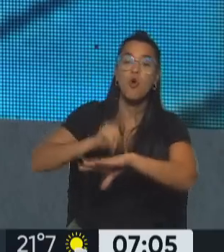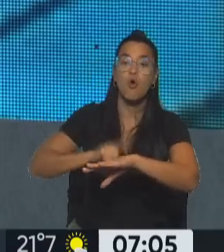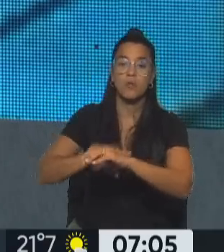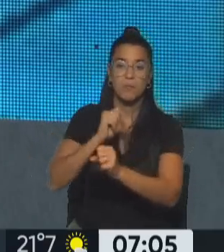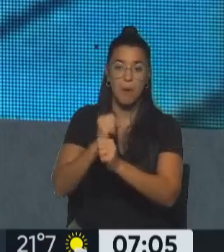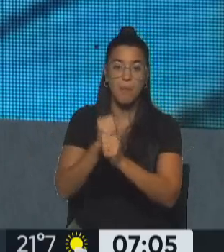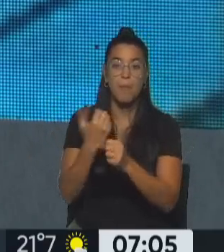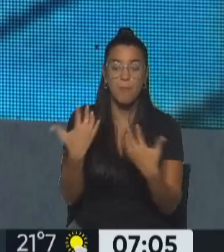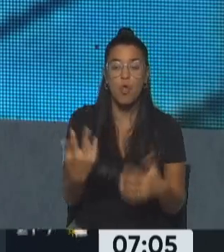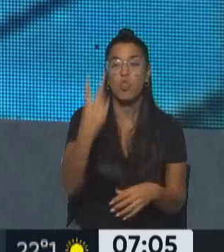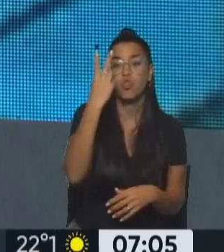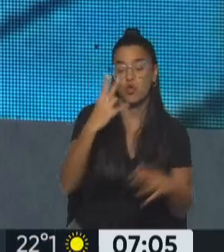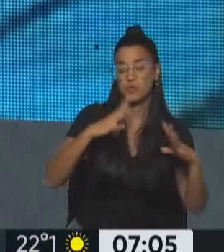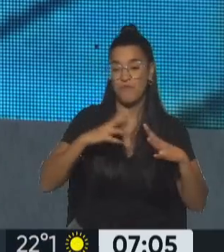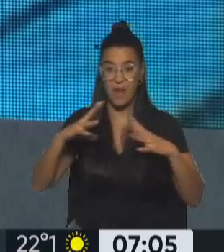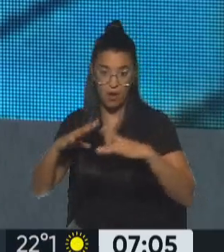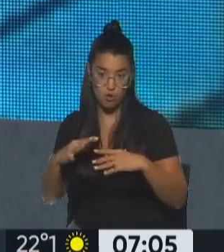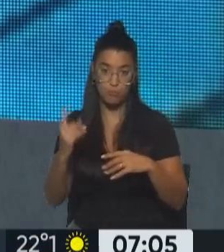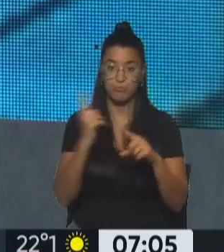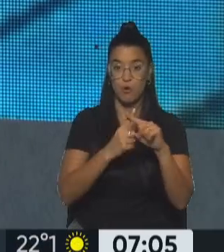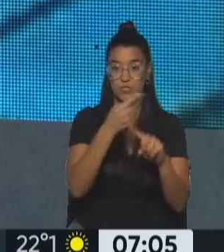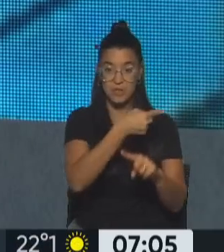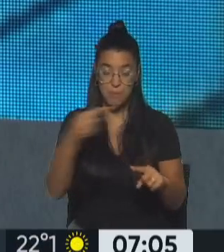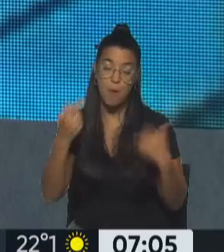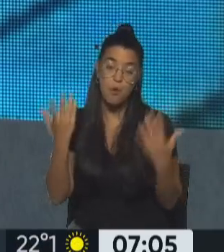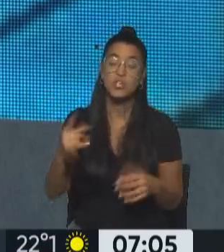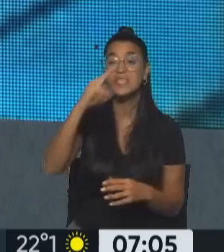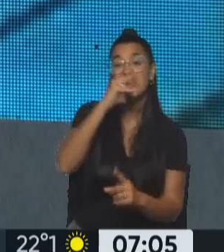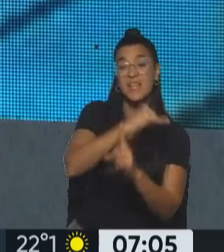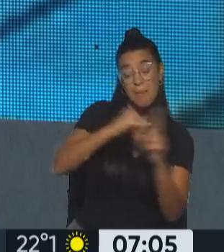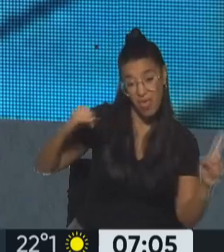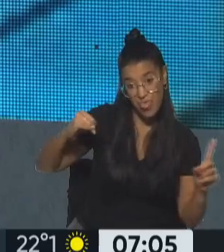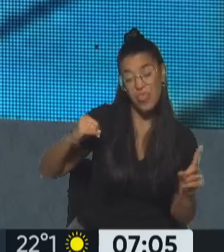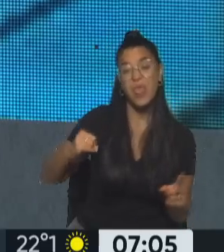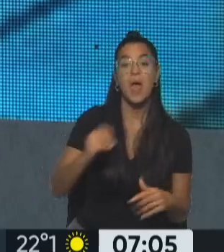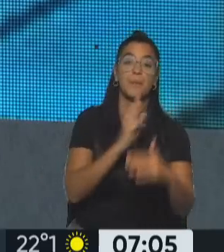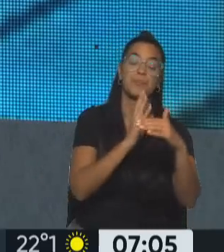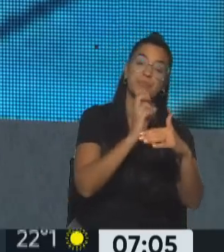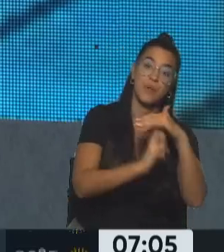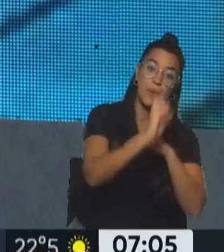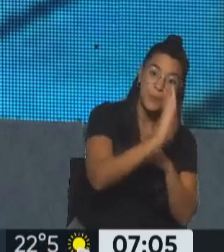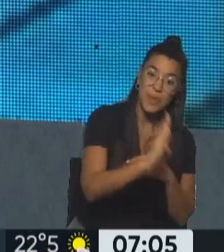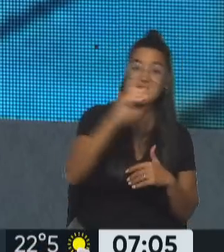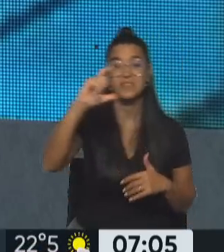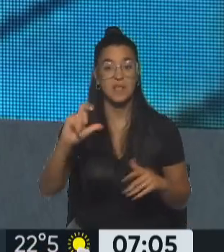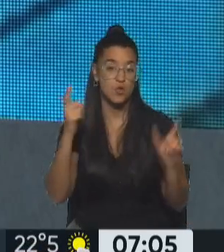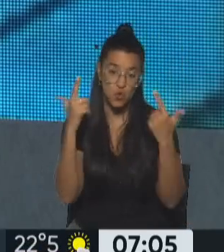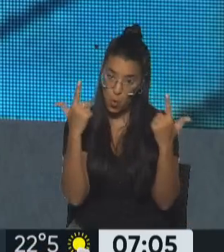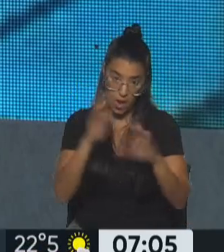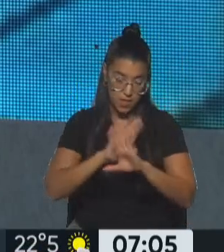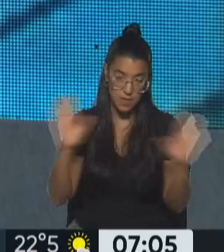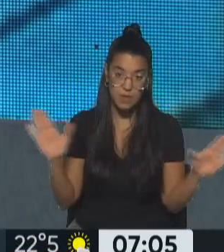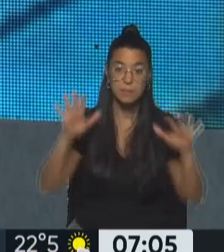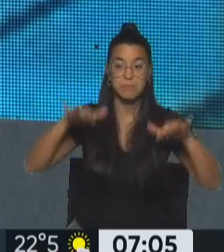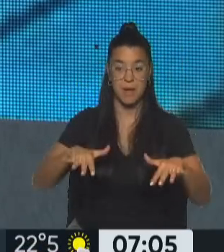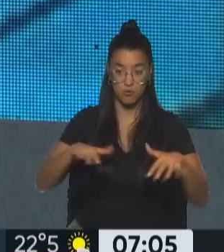poder gozar de dos Francos semanales es por eso que hasta las 7:30 las líneas B y C no están funcionando no están prestando servicios